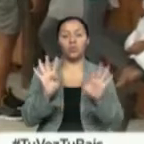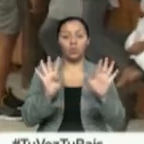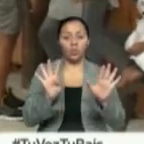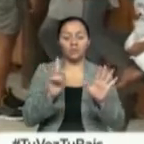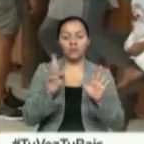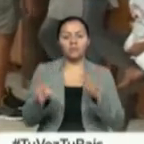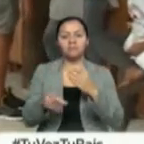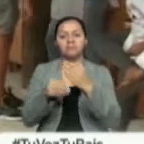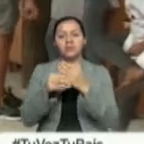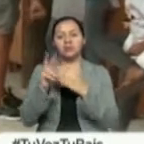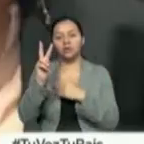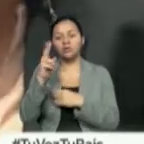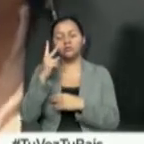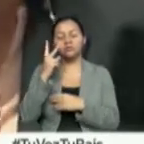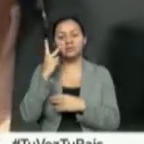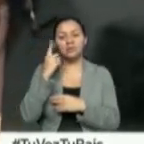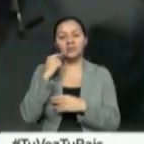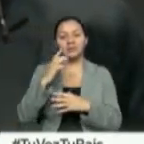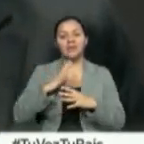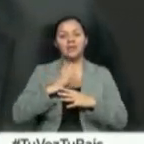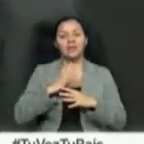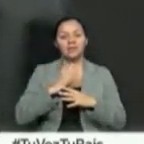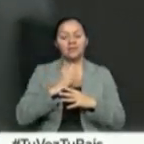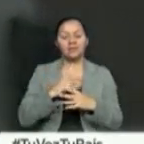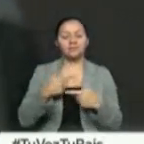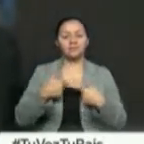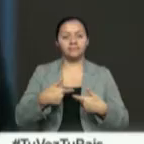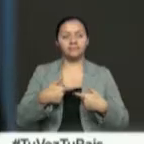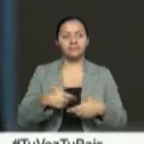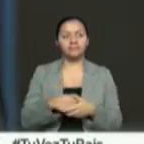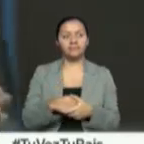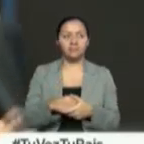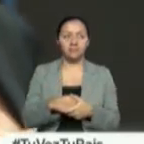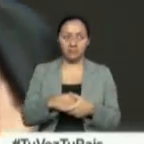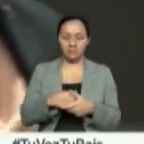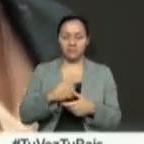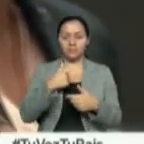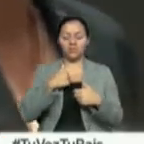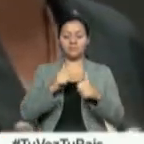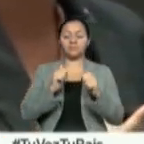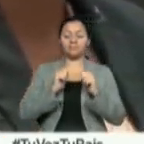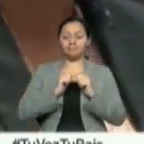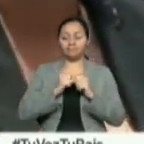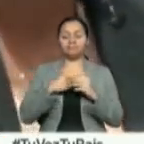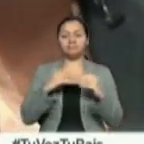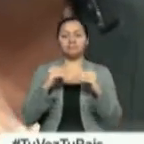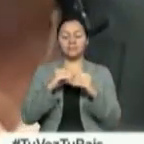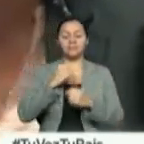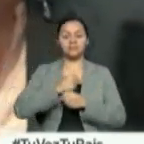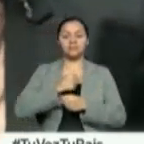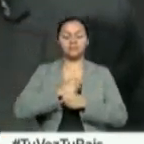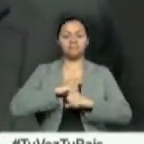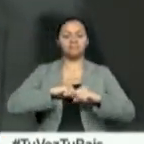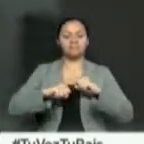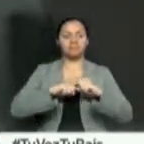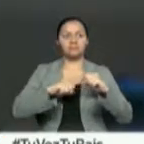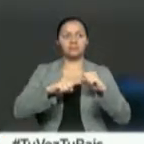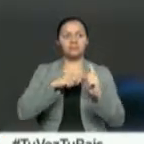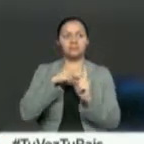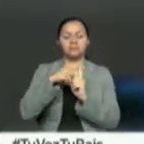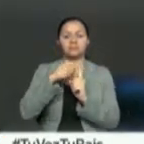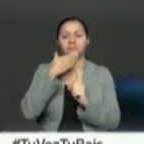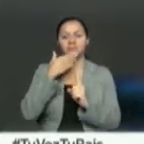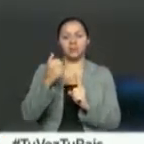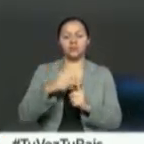los dos días de carnaval cuando uno descansa la productividad y la eficiencia y eficacia en su trabajo es mayor